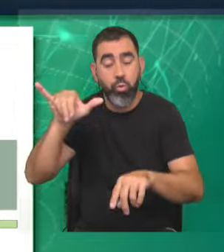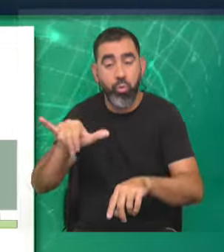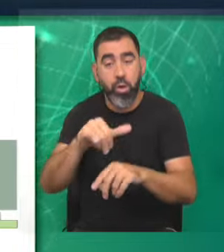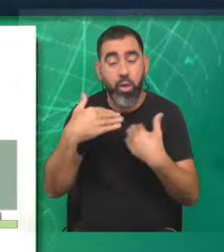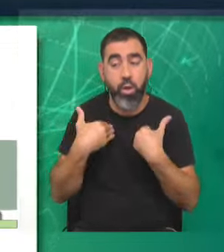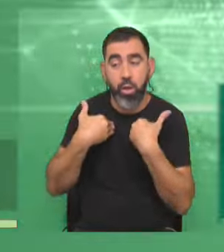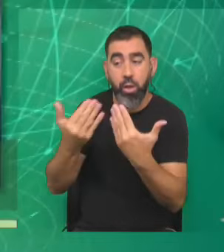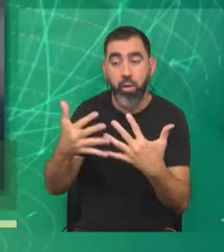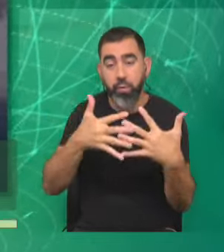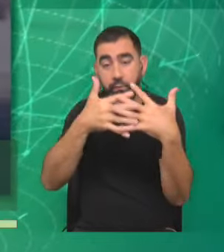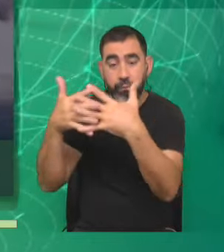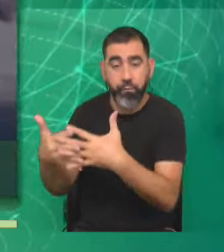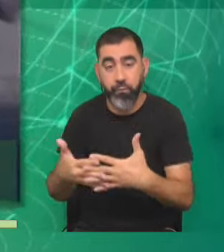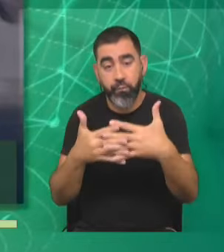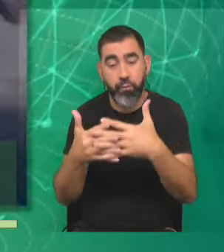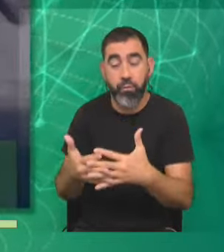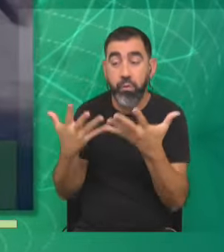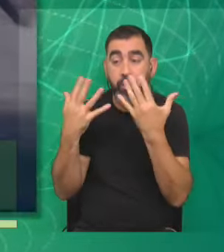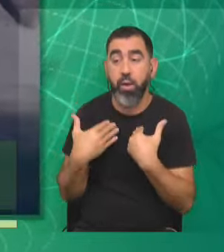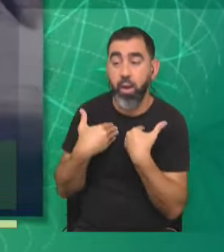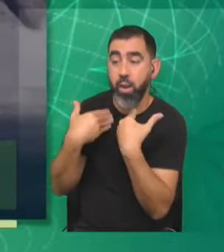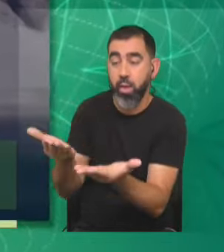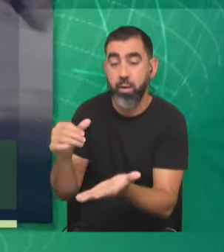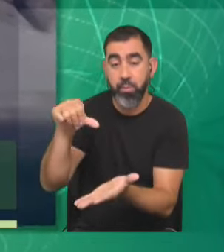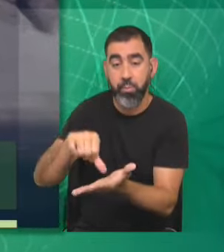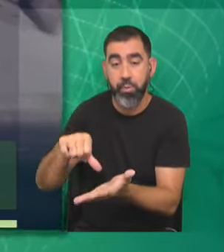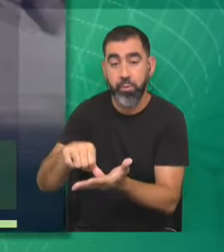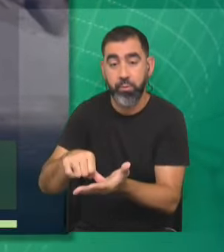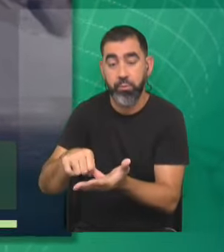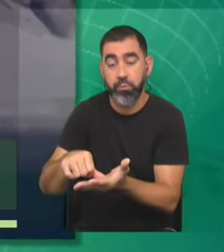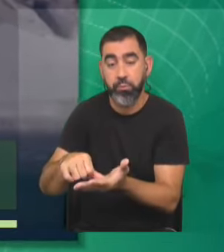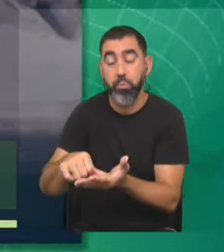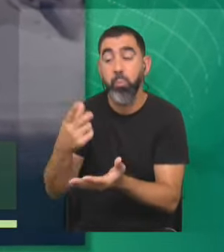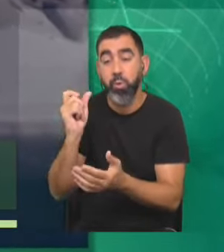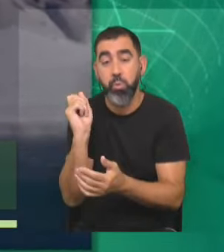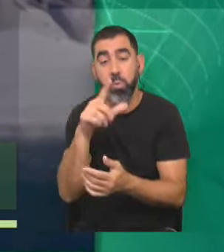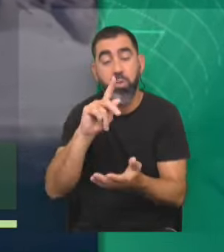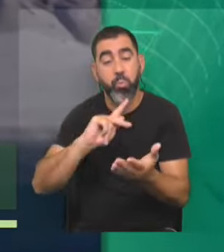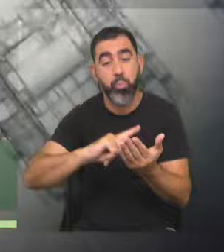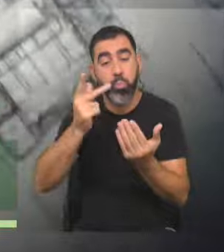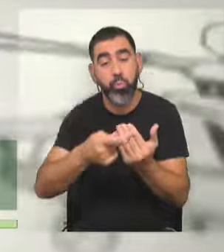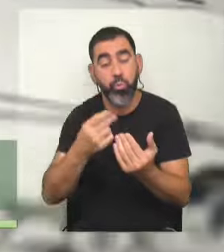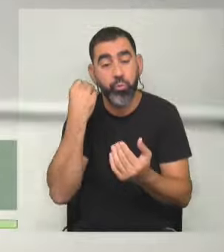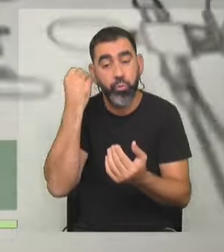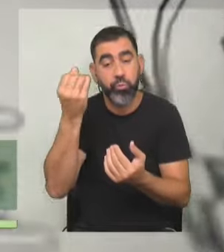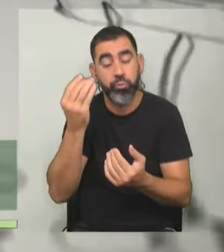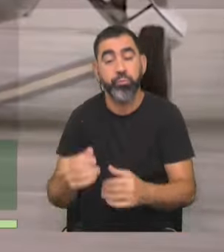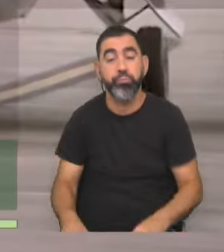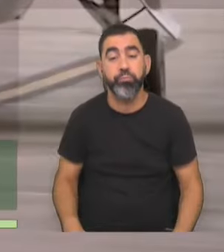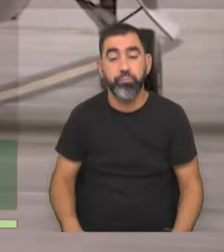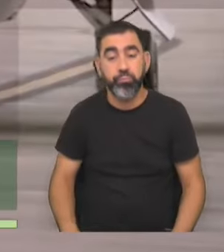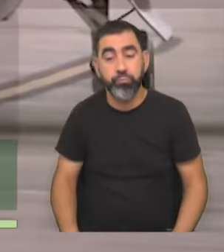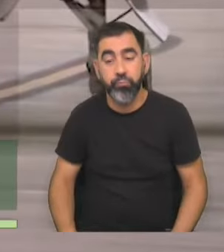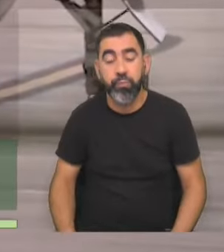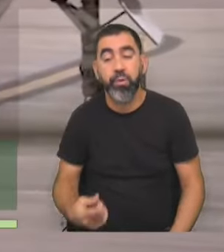t1a que el gobierno de Joe biden quiere regalarle al país para lo cual envió recientemente un proyecto al congreso infodefensa explica que